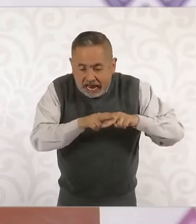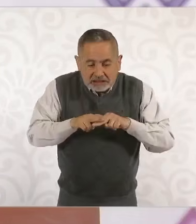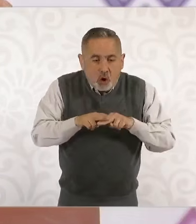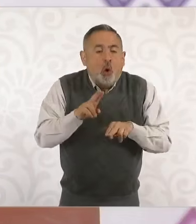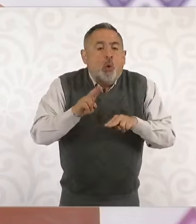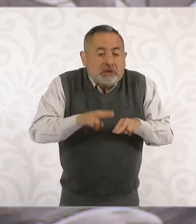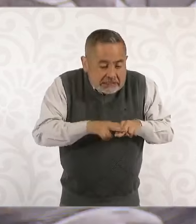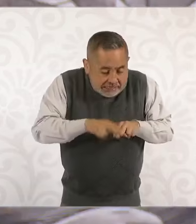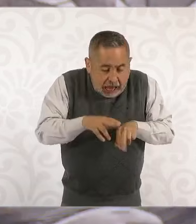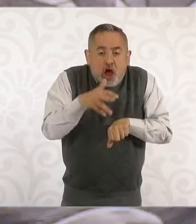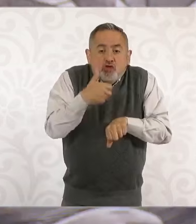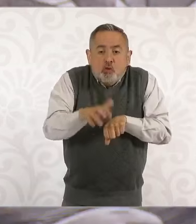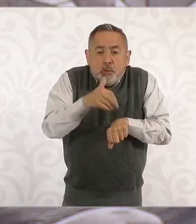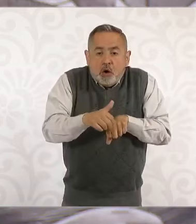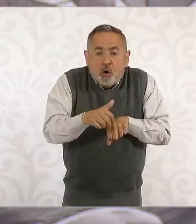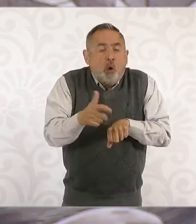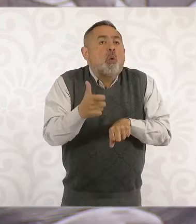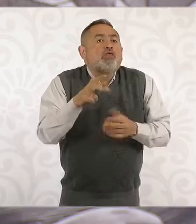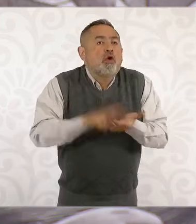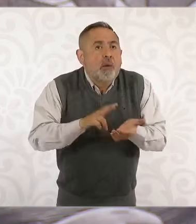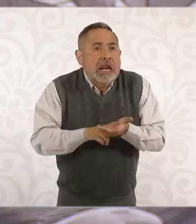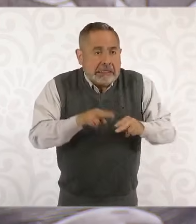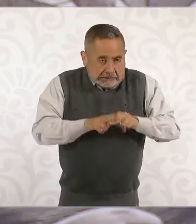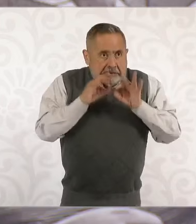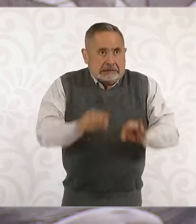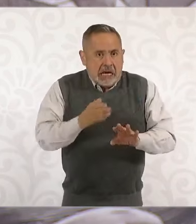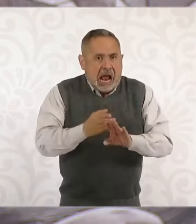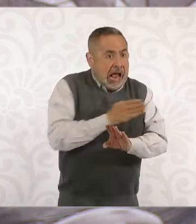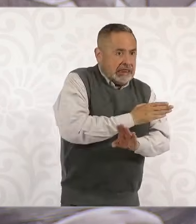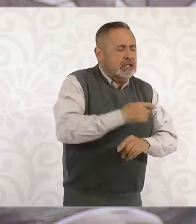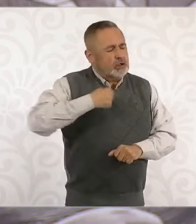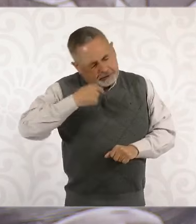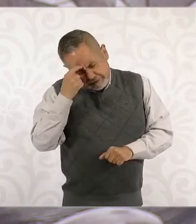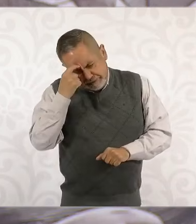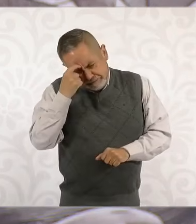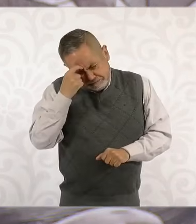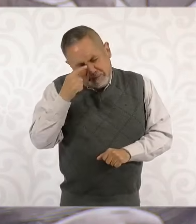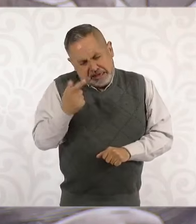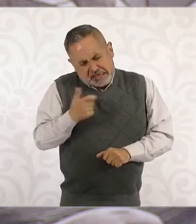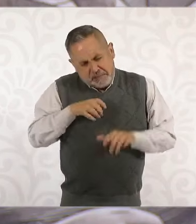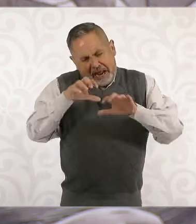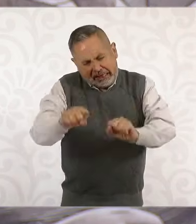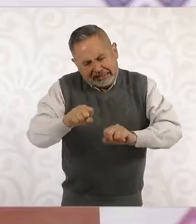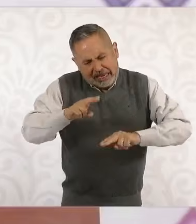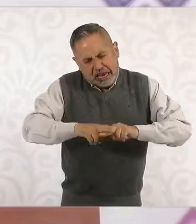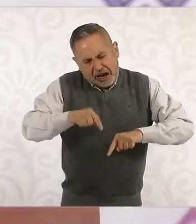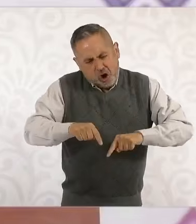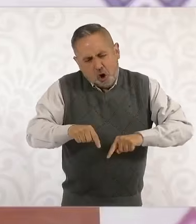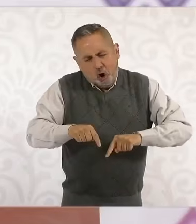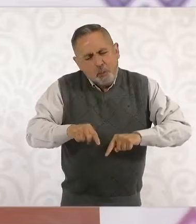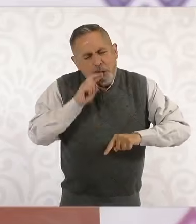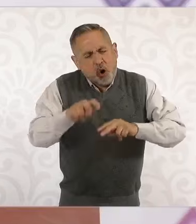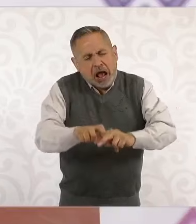comprando y en cuánto, pero que me lo digas un día antes, para yo poder decir, sí me alcanza para comprar esta silla o me alcanza para irme a